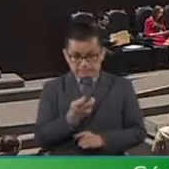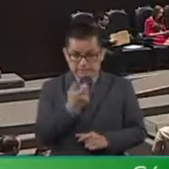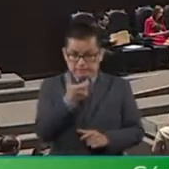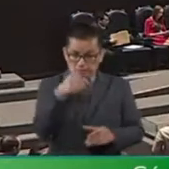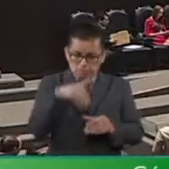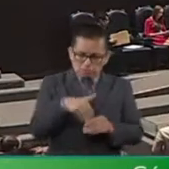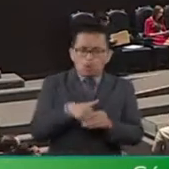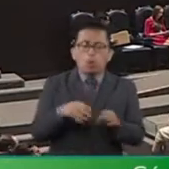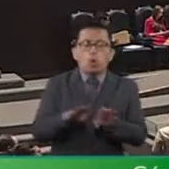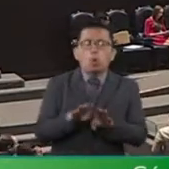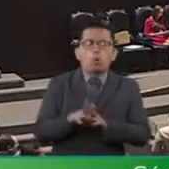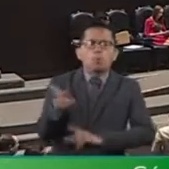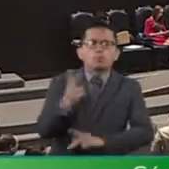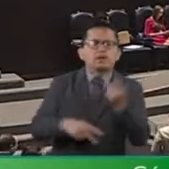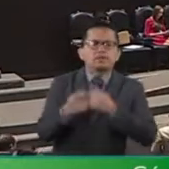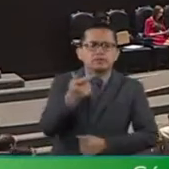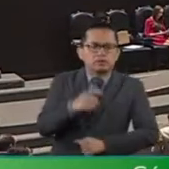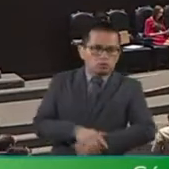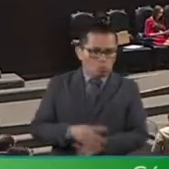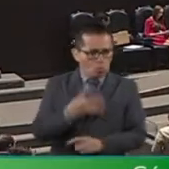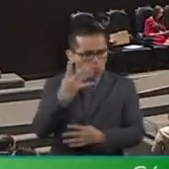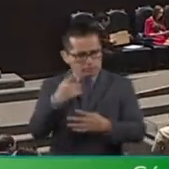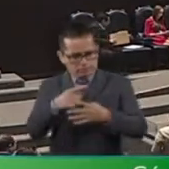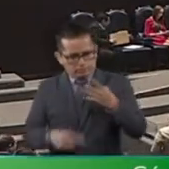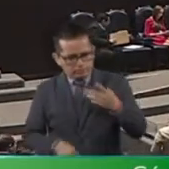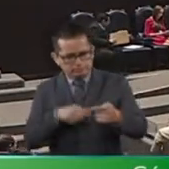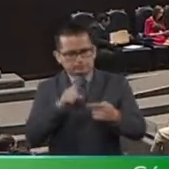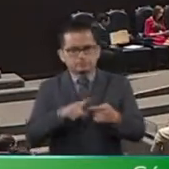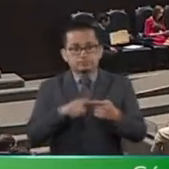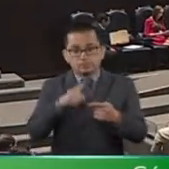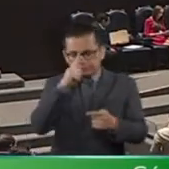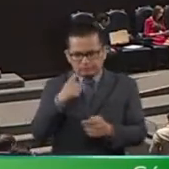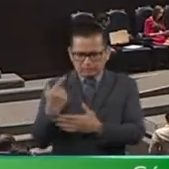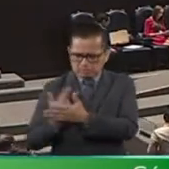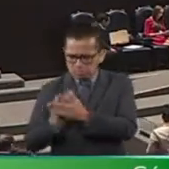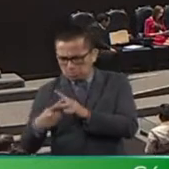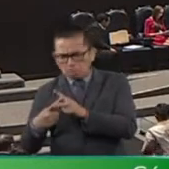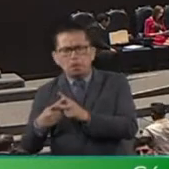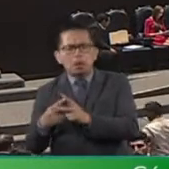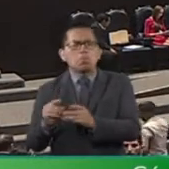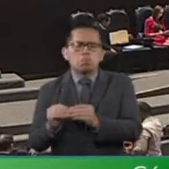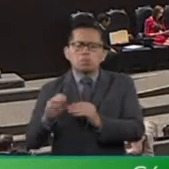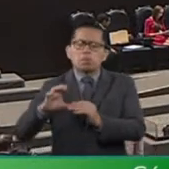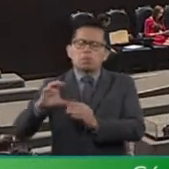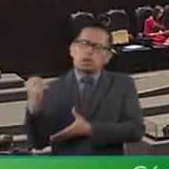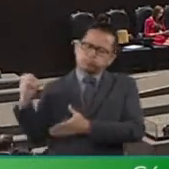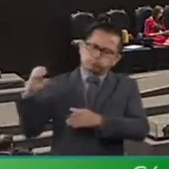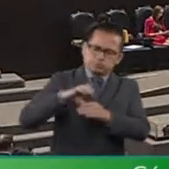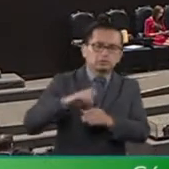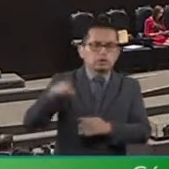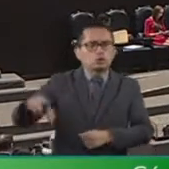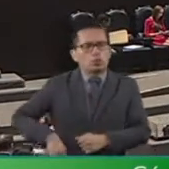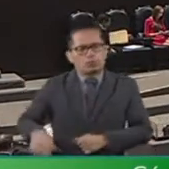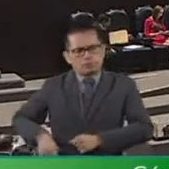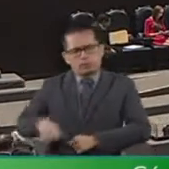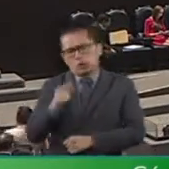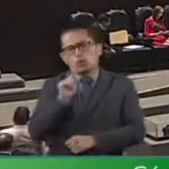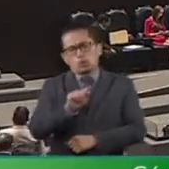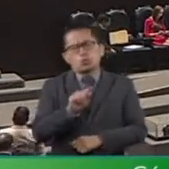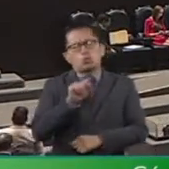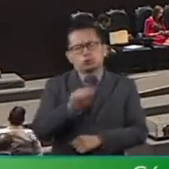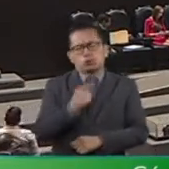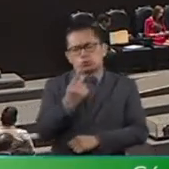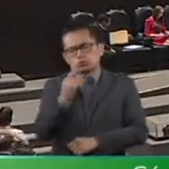de financiamiento. Presupuesto acumulativo con el 0.1% de recursos gubernamentales a los gastos